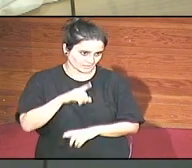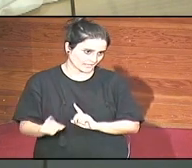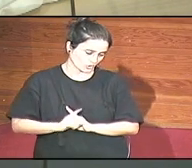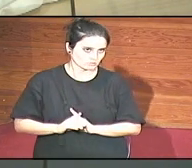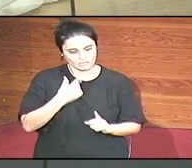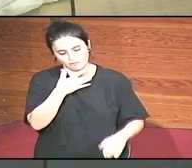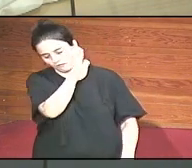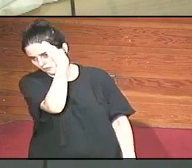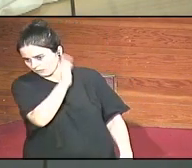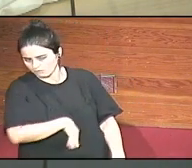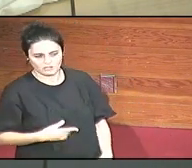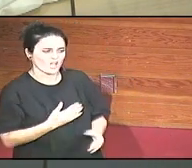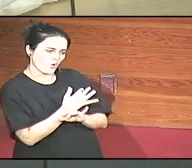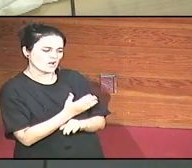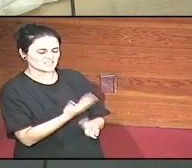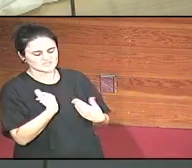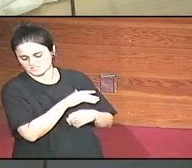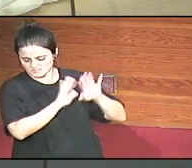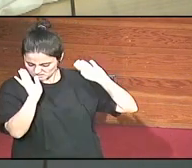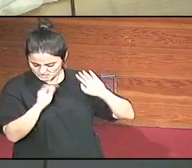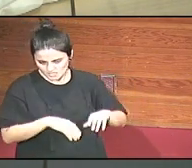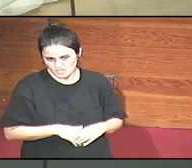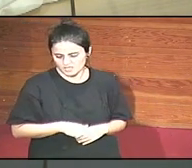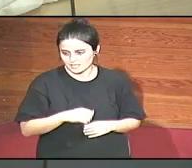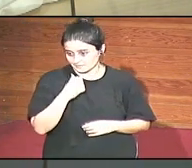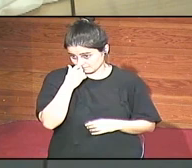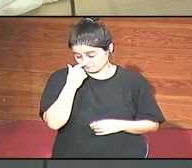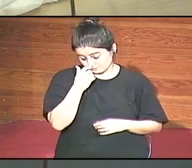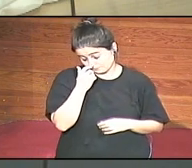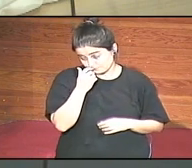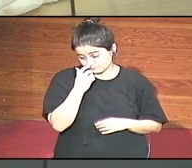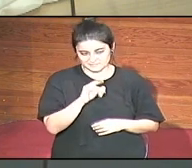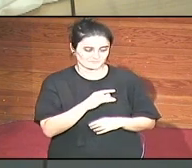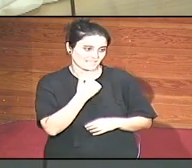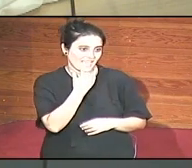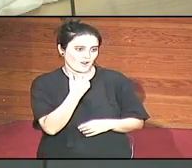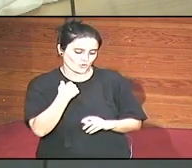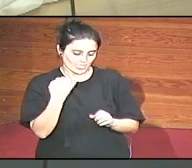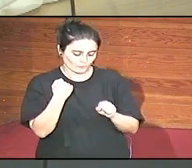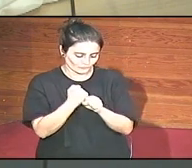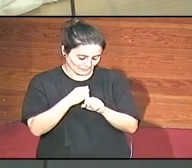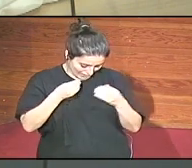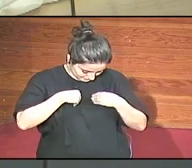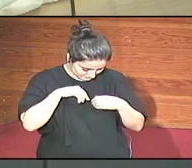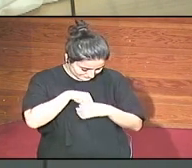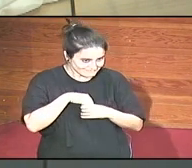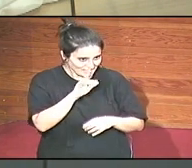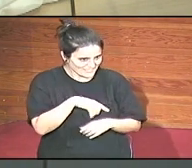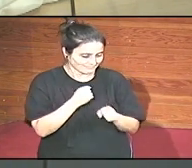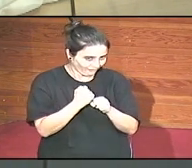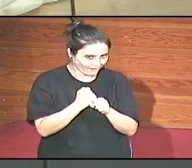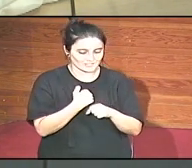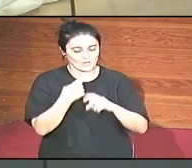dejar a nuestros juguetes pero es algo que tengo que trabajar intento hacer